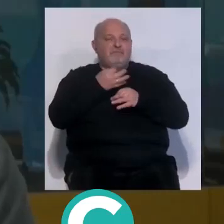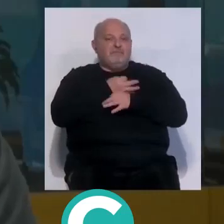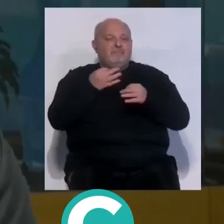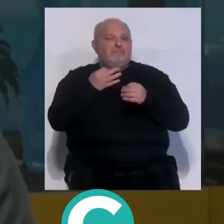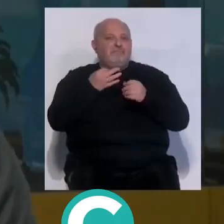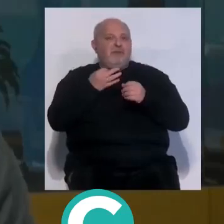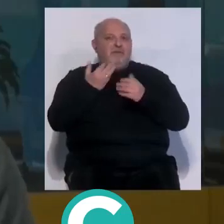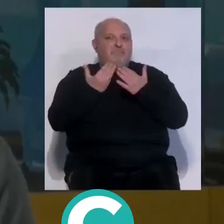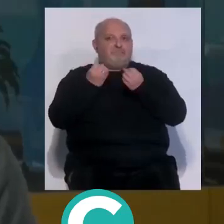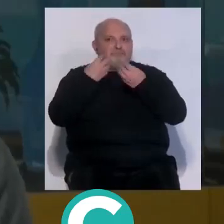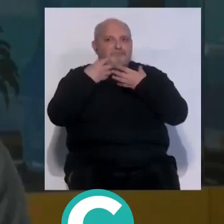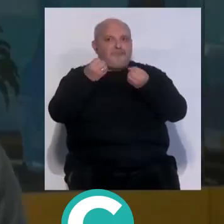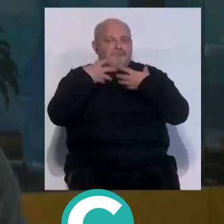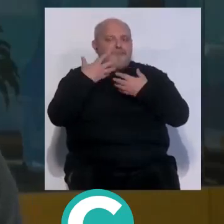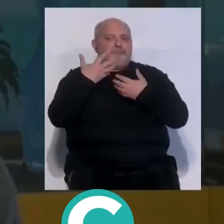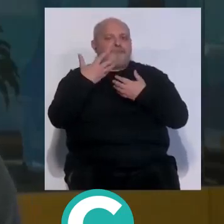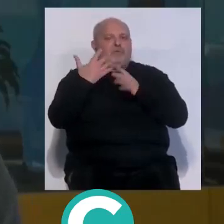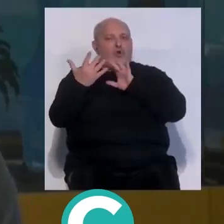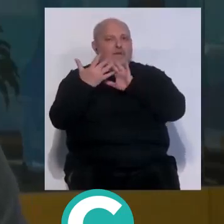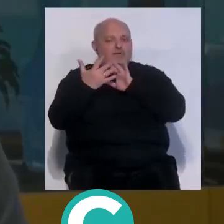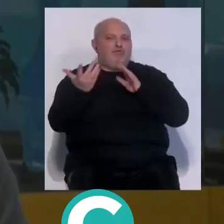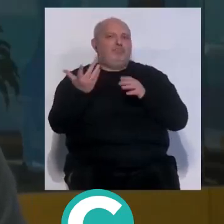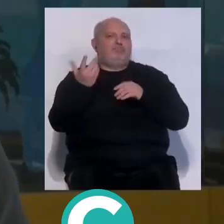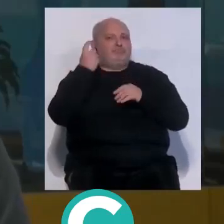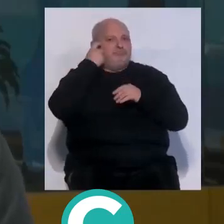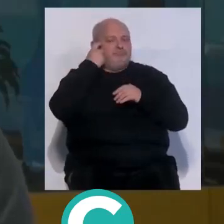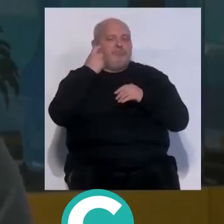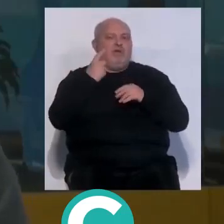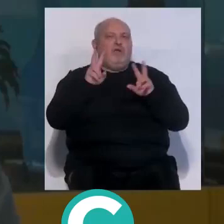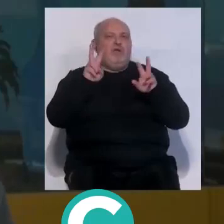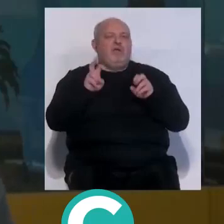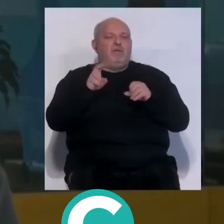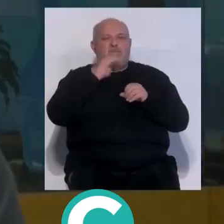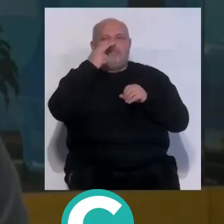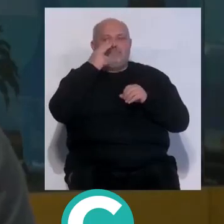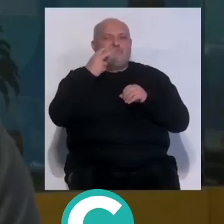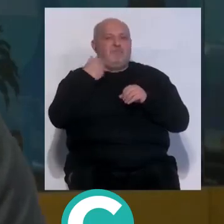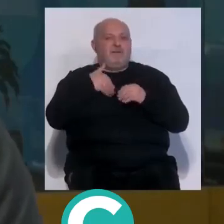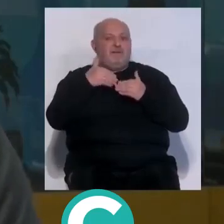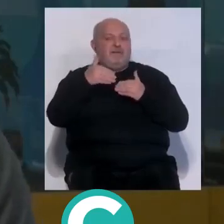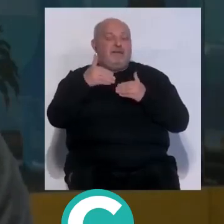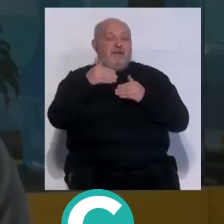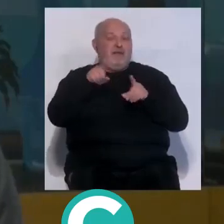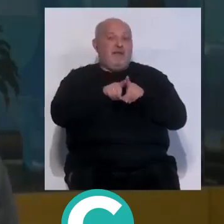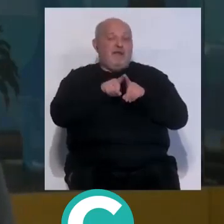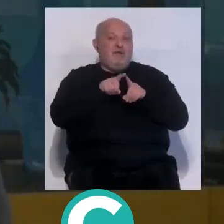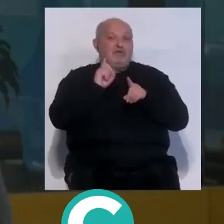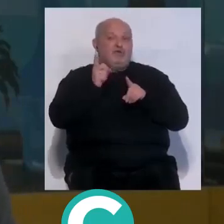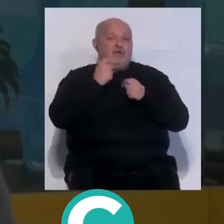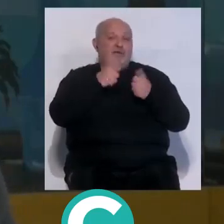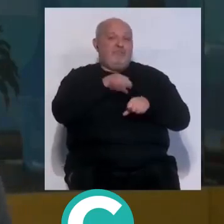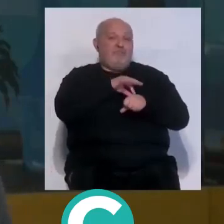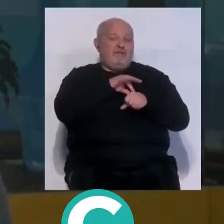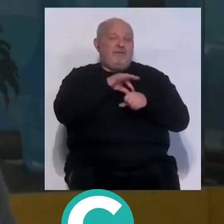nos ponemos al día, establecemos contactos y hay un tema muy interesante que se va a tratar aquí que creo que no solo a los